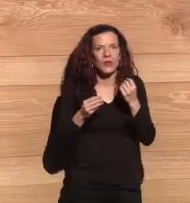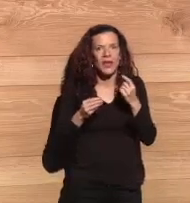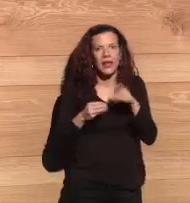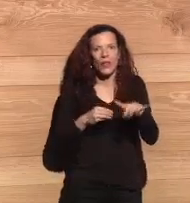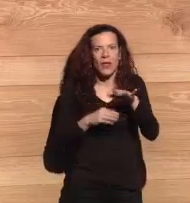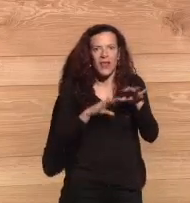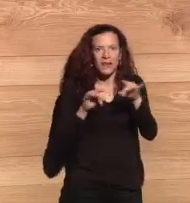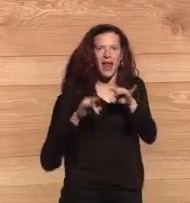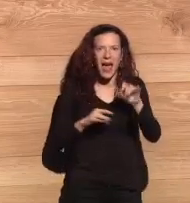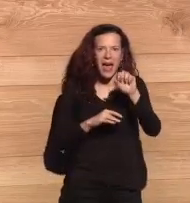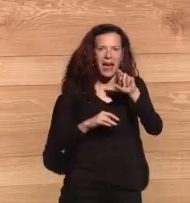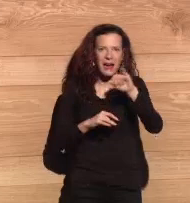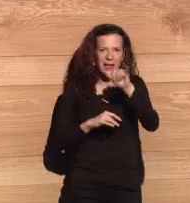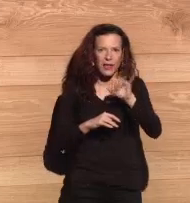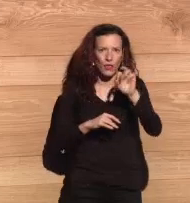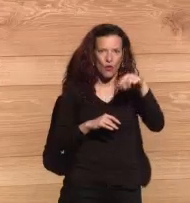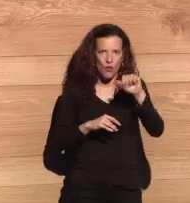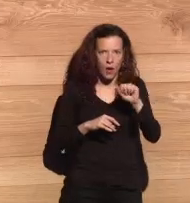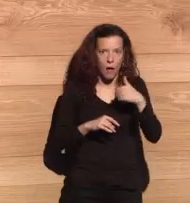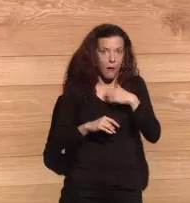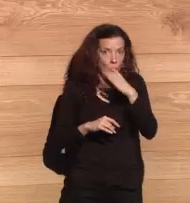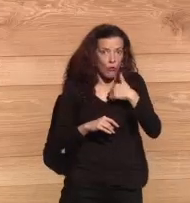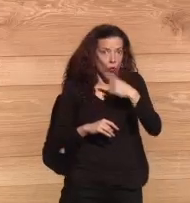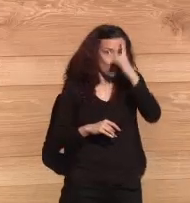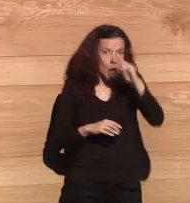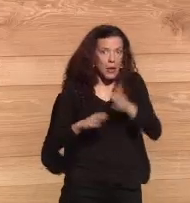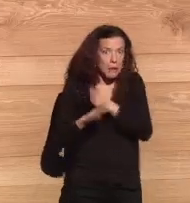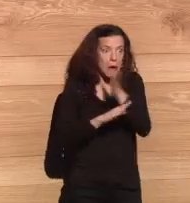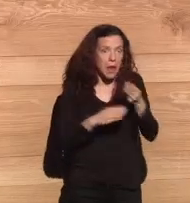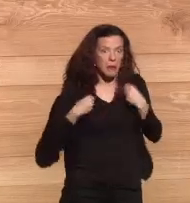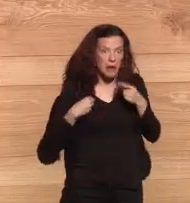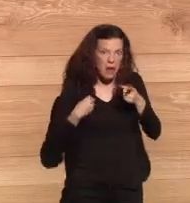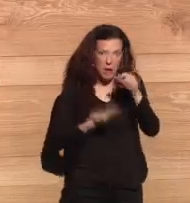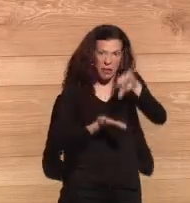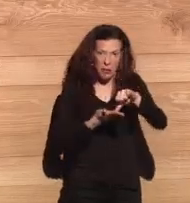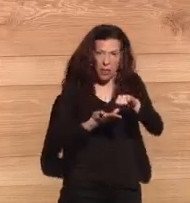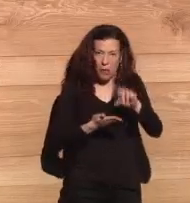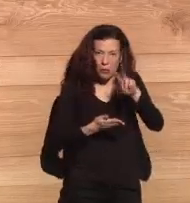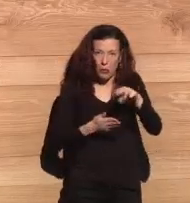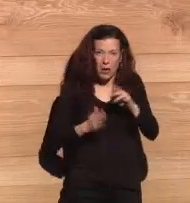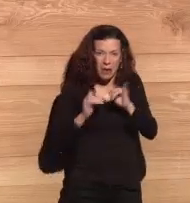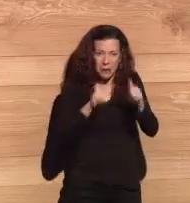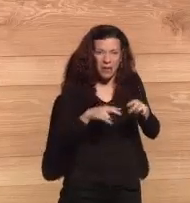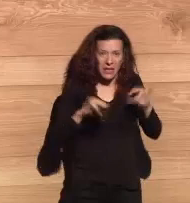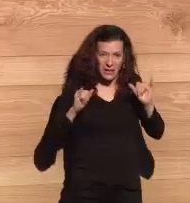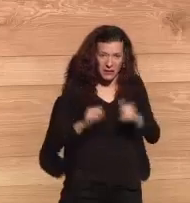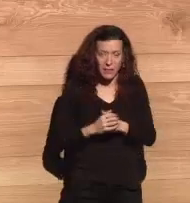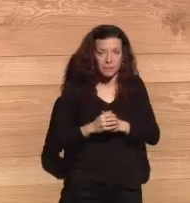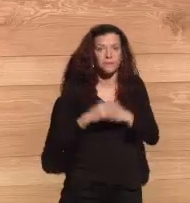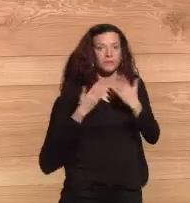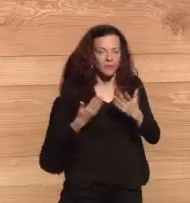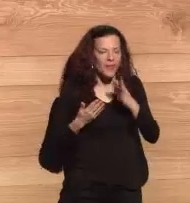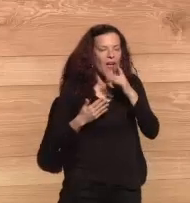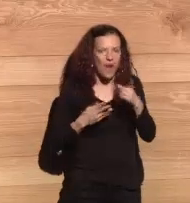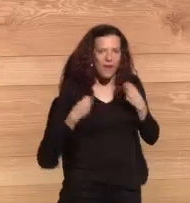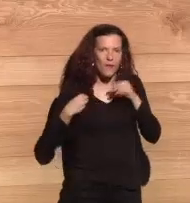porque yo no tenía ni idea que yo me iba a vivir en Arizona, en Phoenix, una ciudad que nunca había jamás ni pisado, ¿no? Y ahora